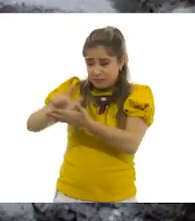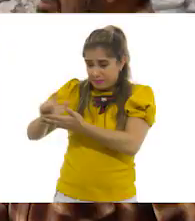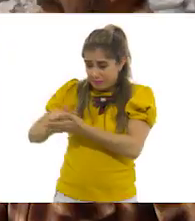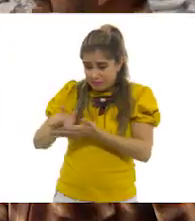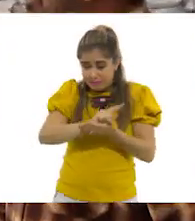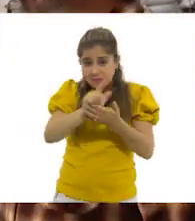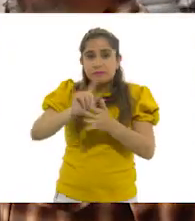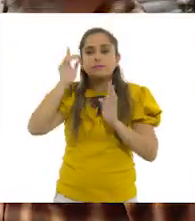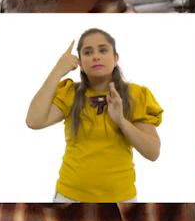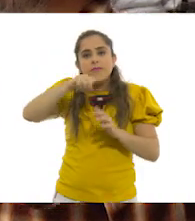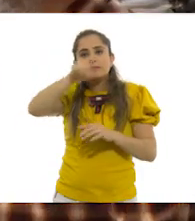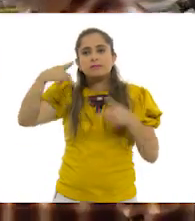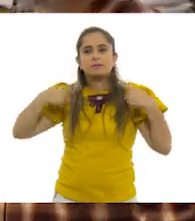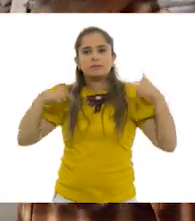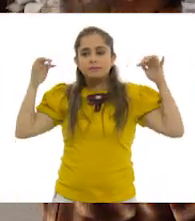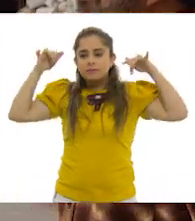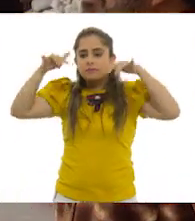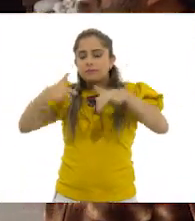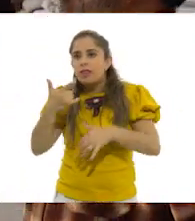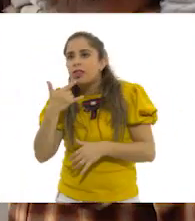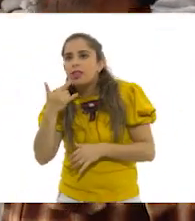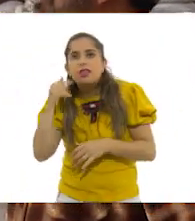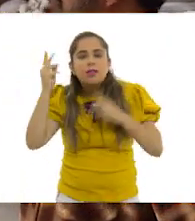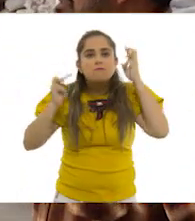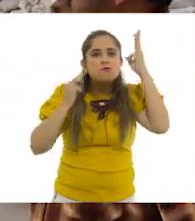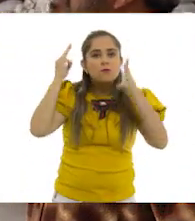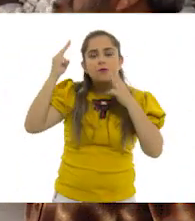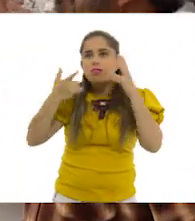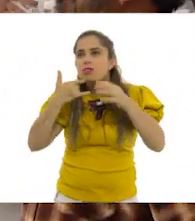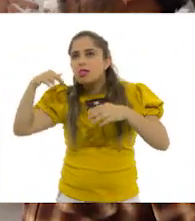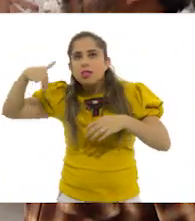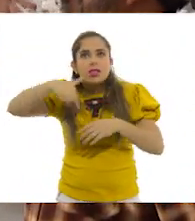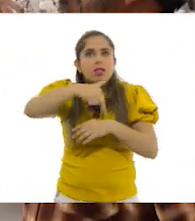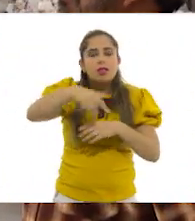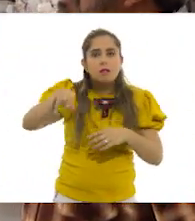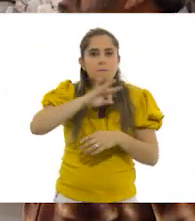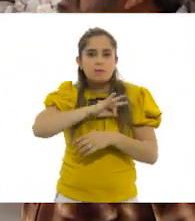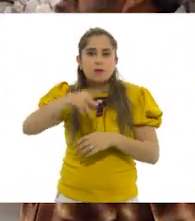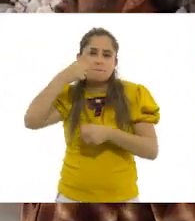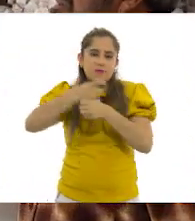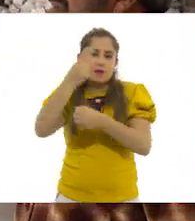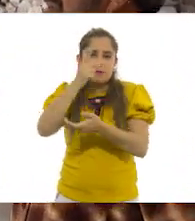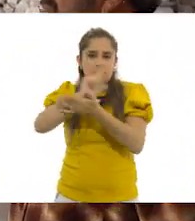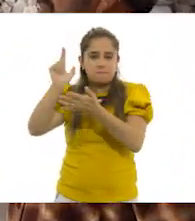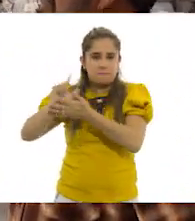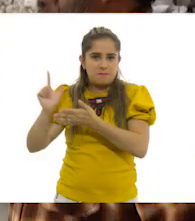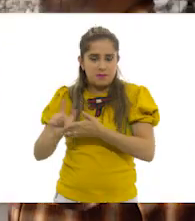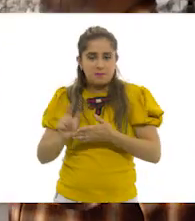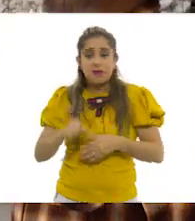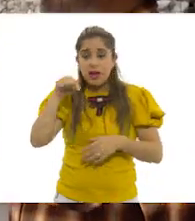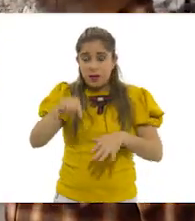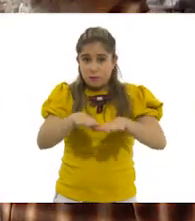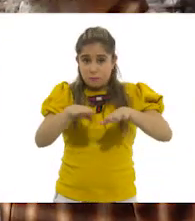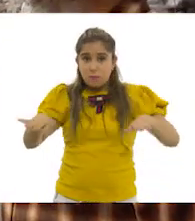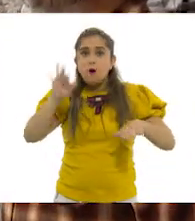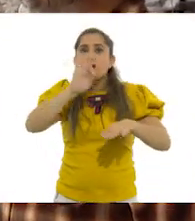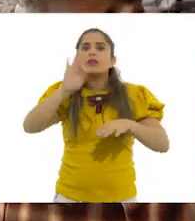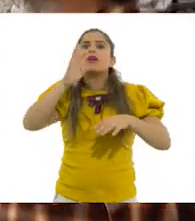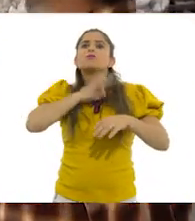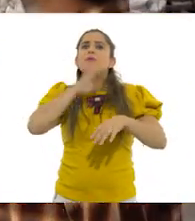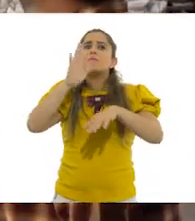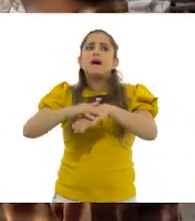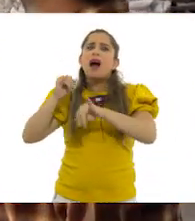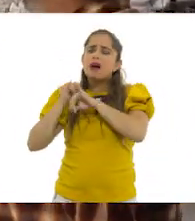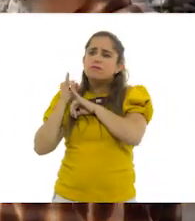Claro. ¿La zona, calculan ustedes, por lo que tienen de conocimiento, es solo esto o podría llegar más para allá, incluso todavía